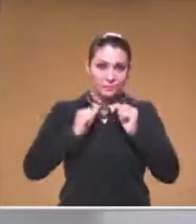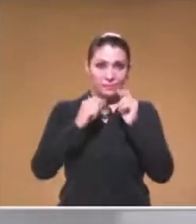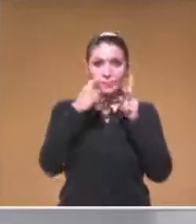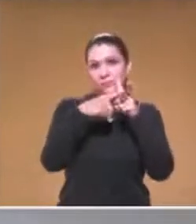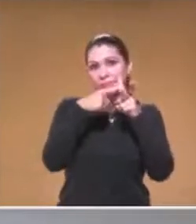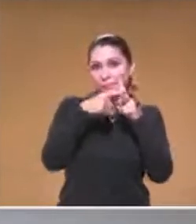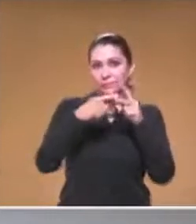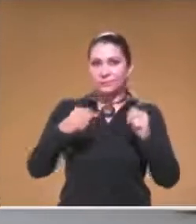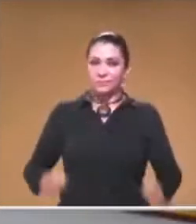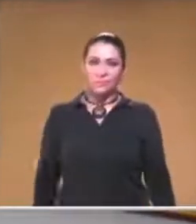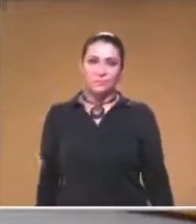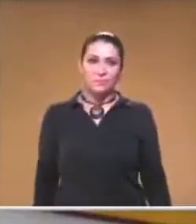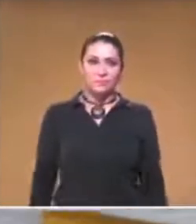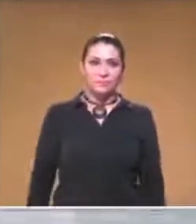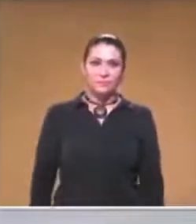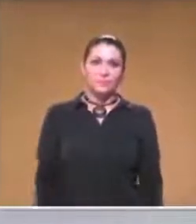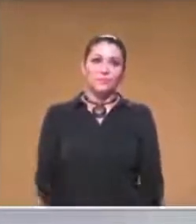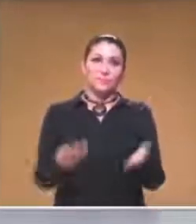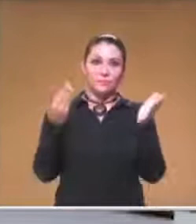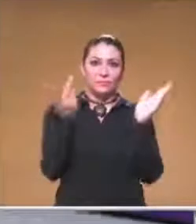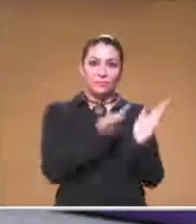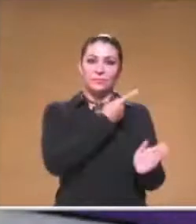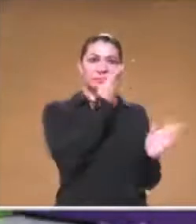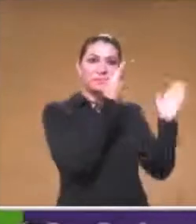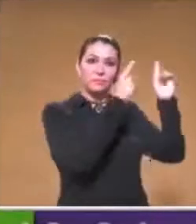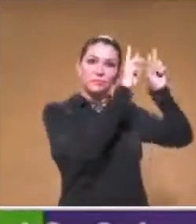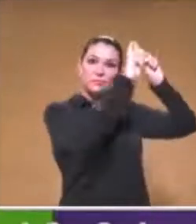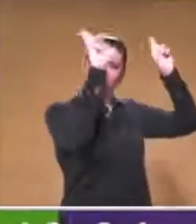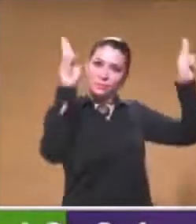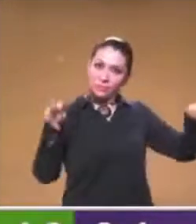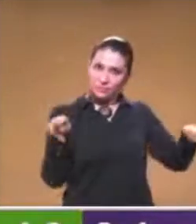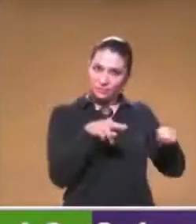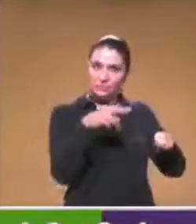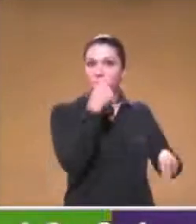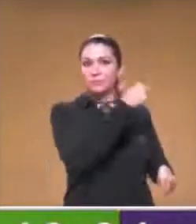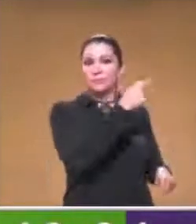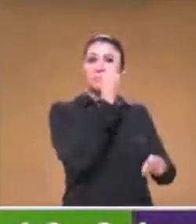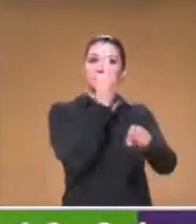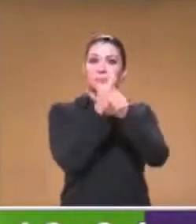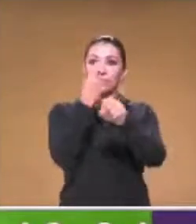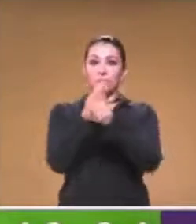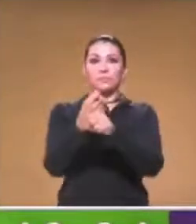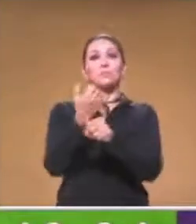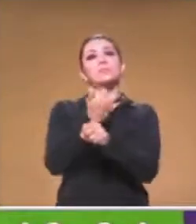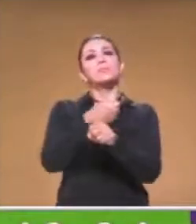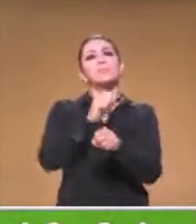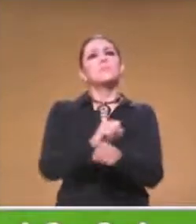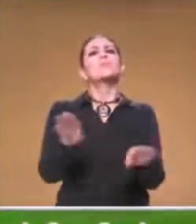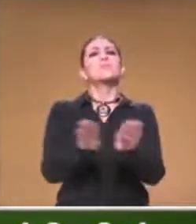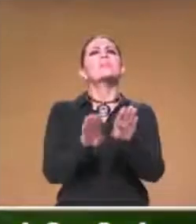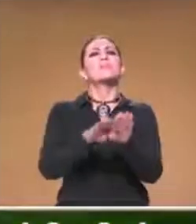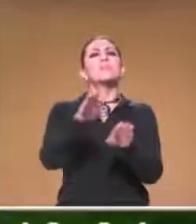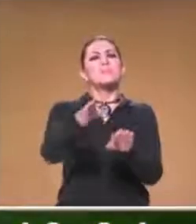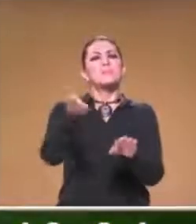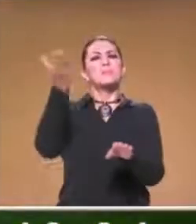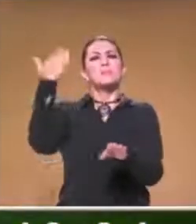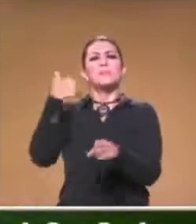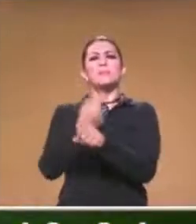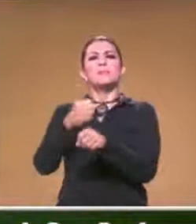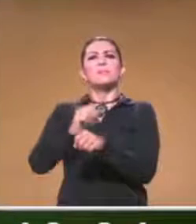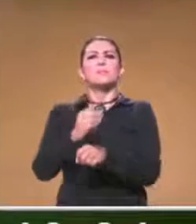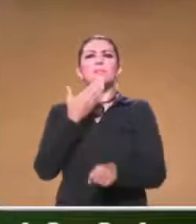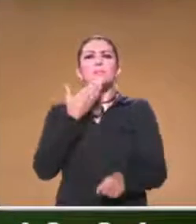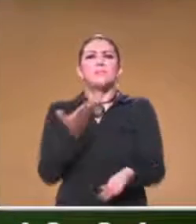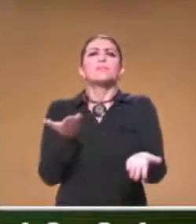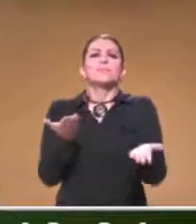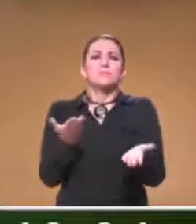es matemáticas, así que pasemos a este lado. Matemáticas primer año. ¿Cómo les fue la semana pasada? Yo espero que bien.